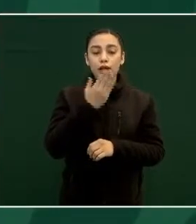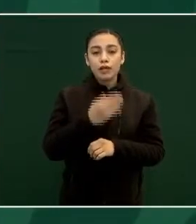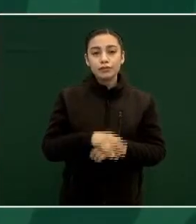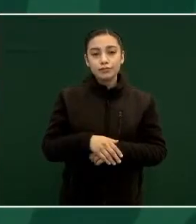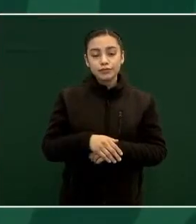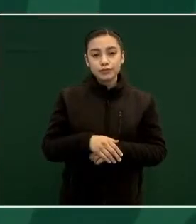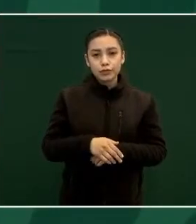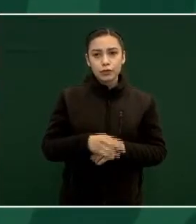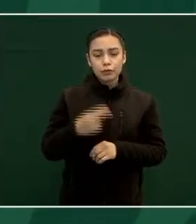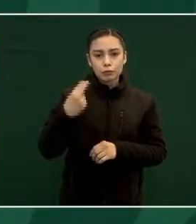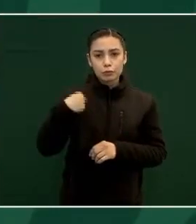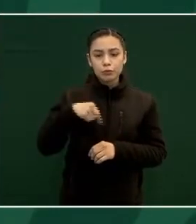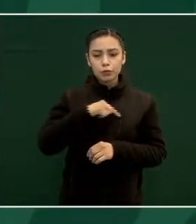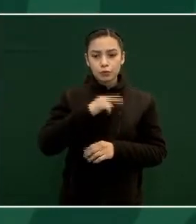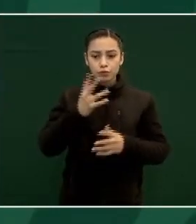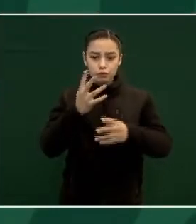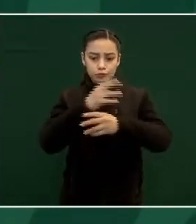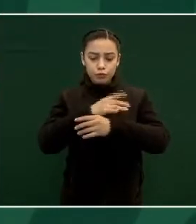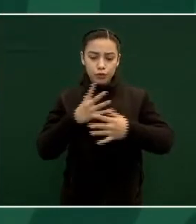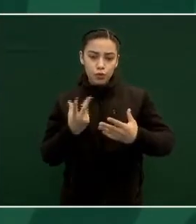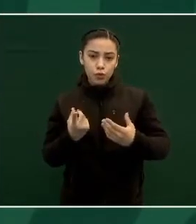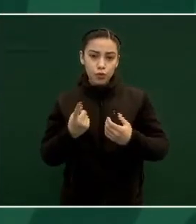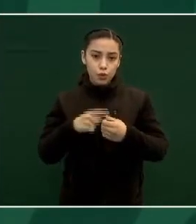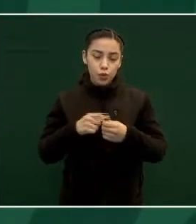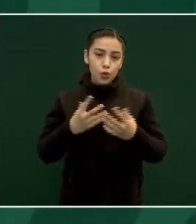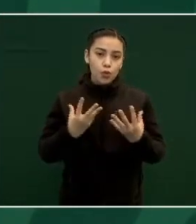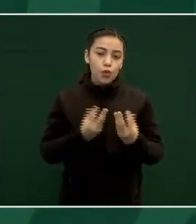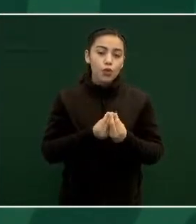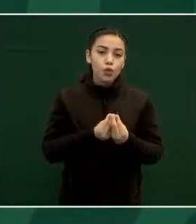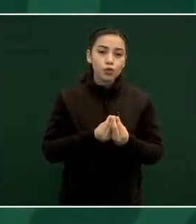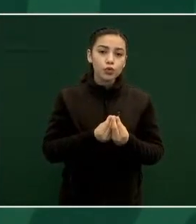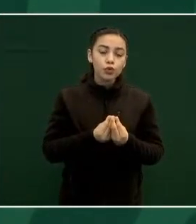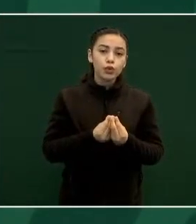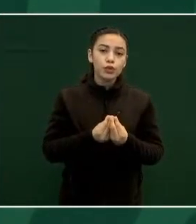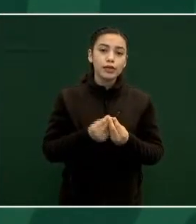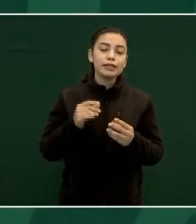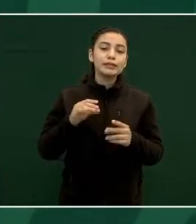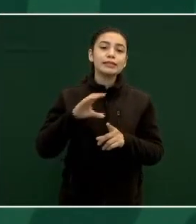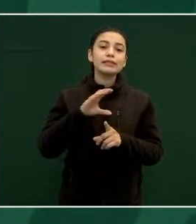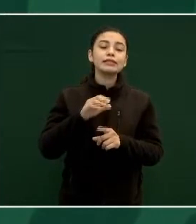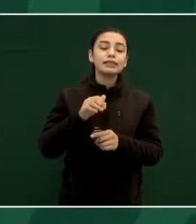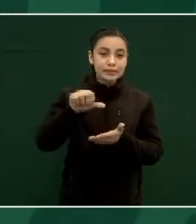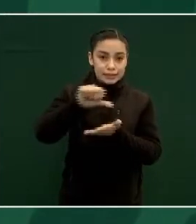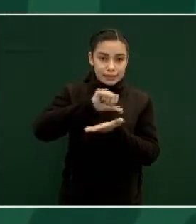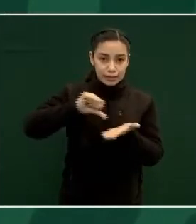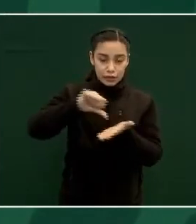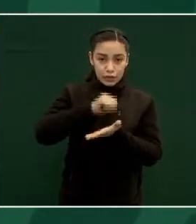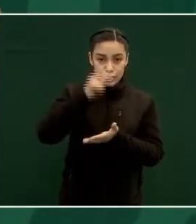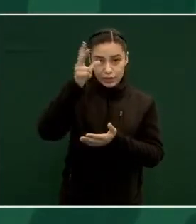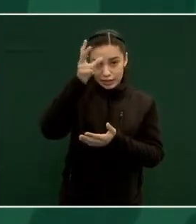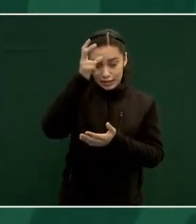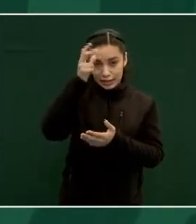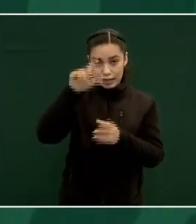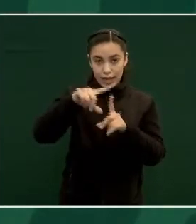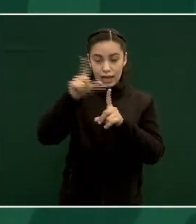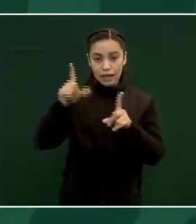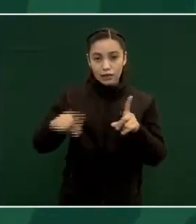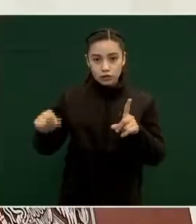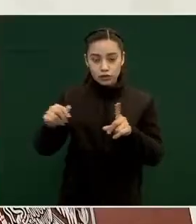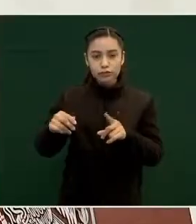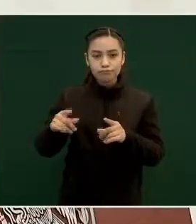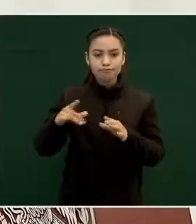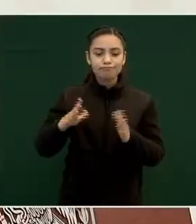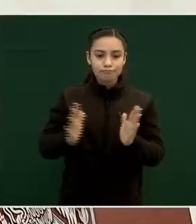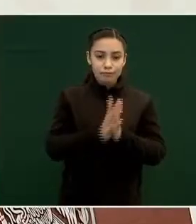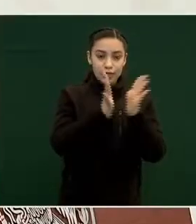Centro Nacional de Inteligencia, participa diariamente en las mesas de seguridad. En el caso de